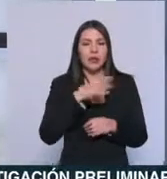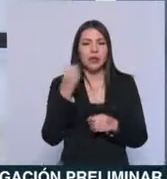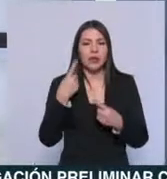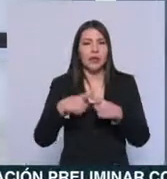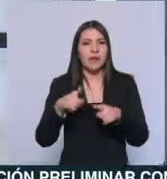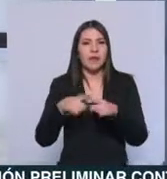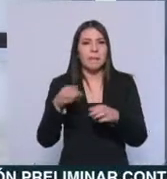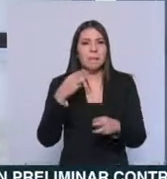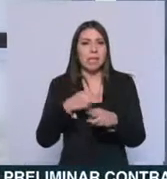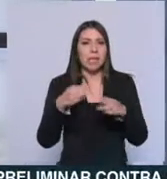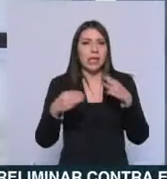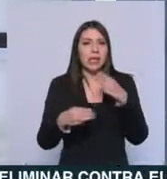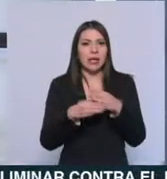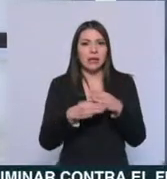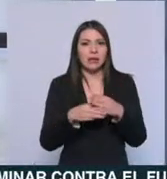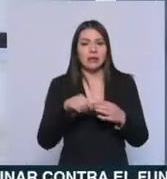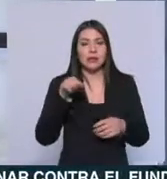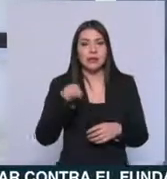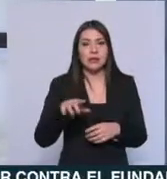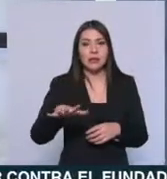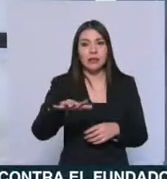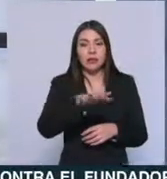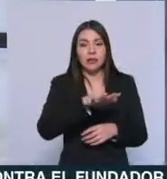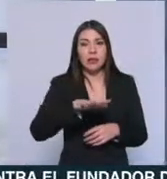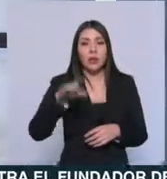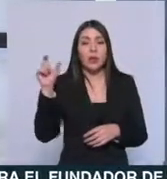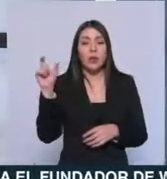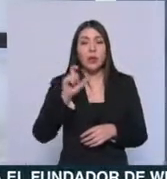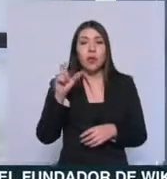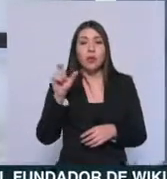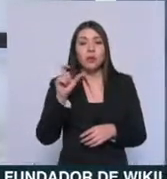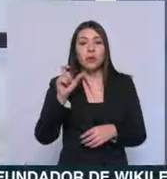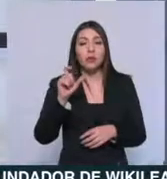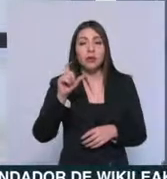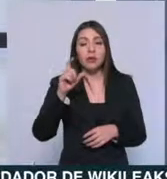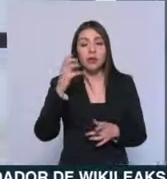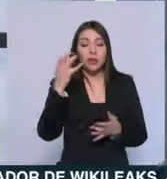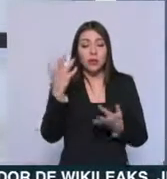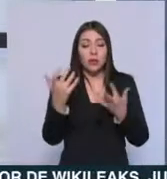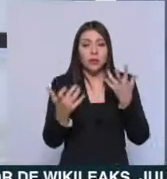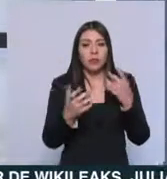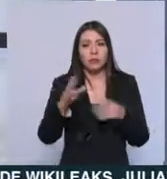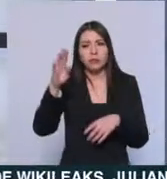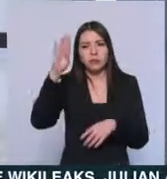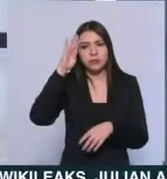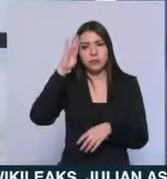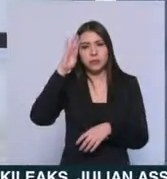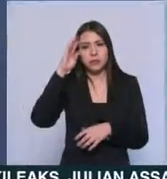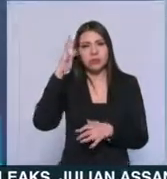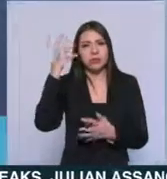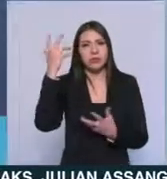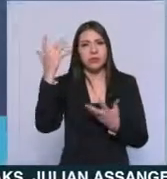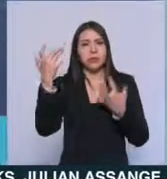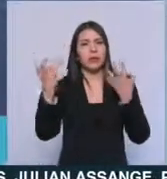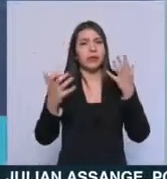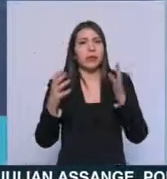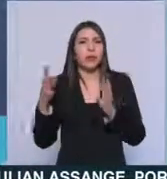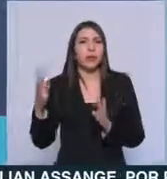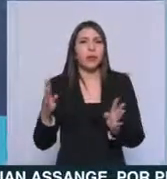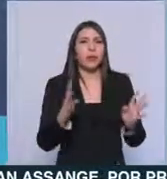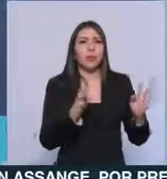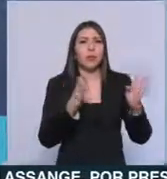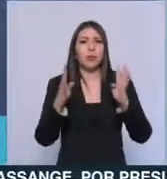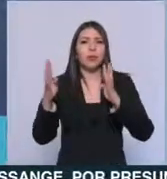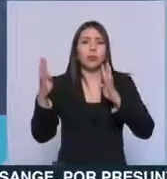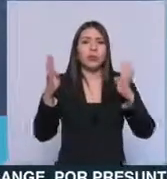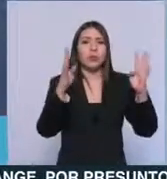variadas que verdaderamente al provocarse el incendio provocó también un humo negro que